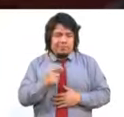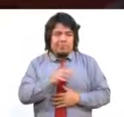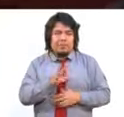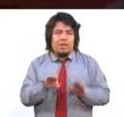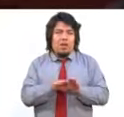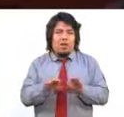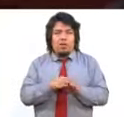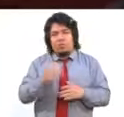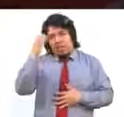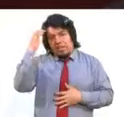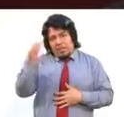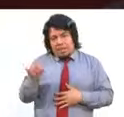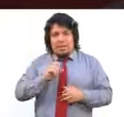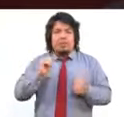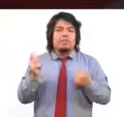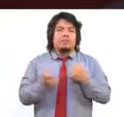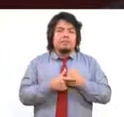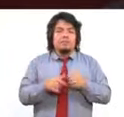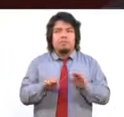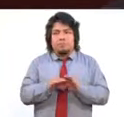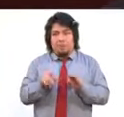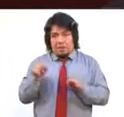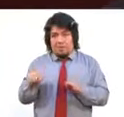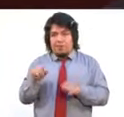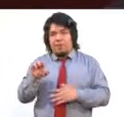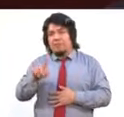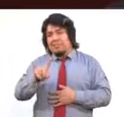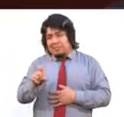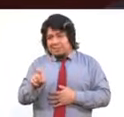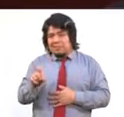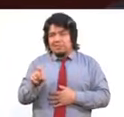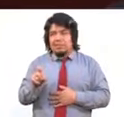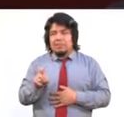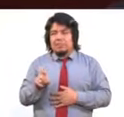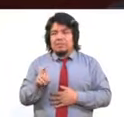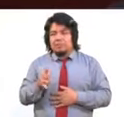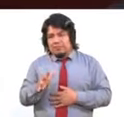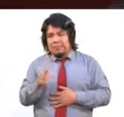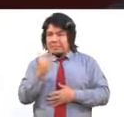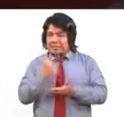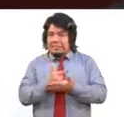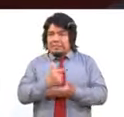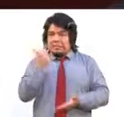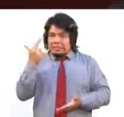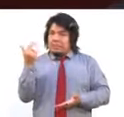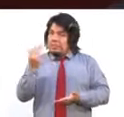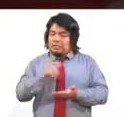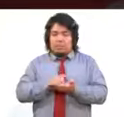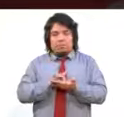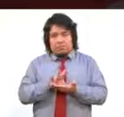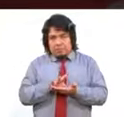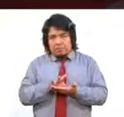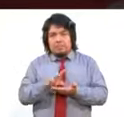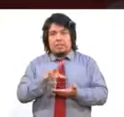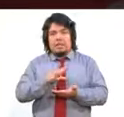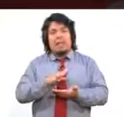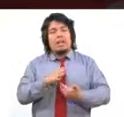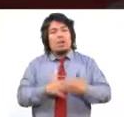delitos, sobre todo en estos, por ejemplo, 100 casos, que son tan graves que ameritaron destitución, hay un